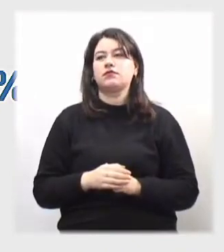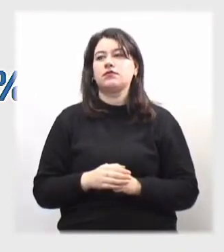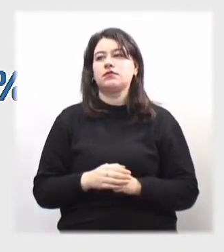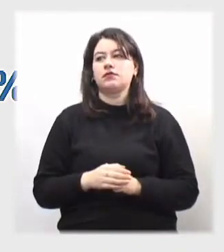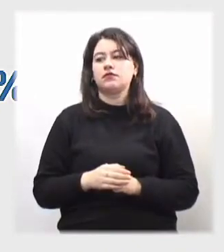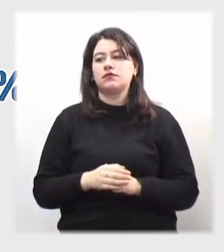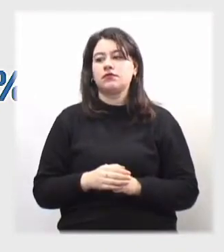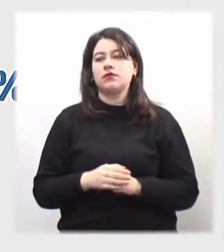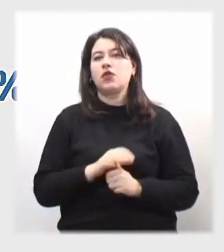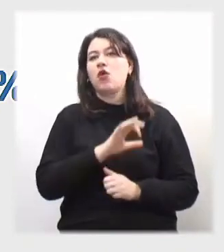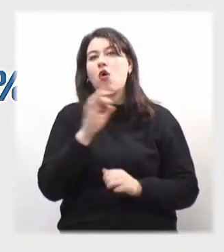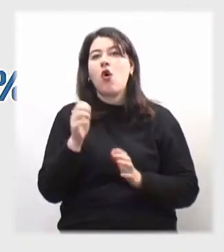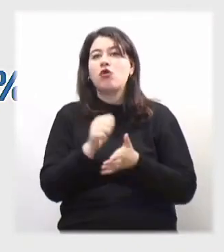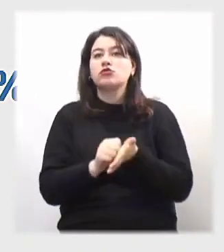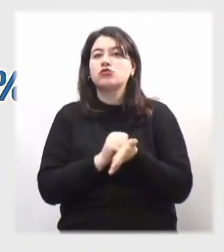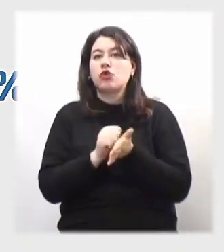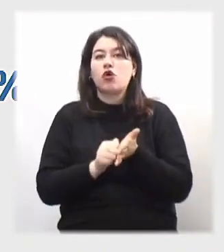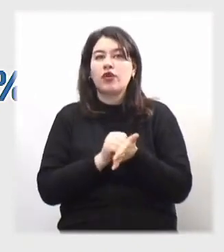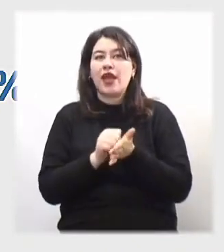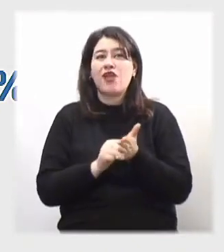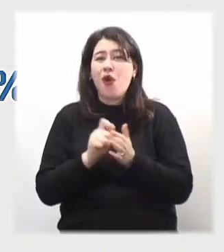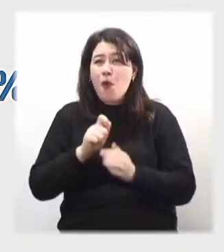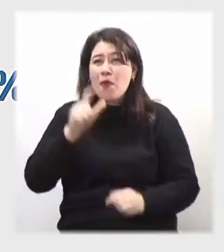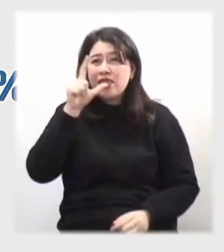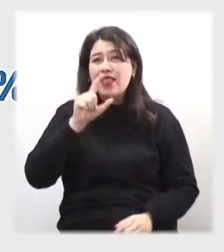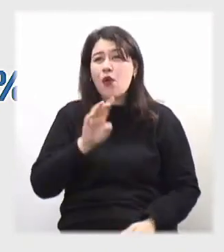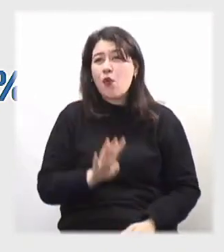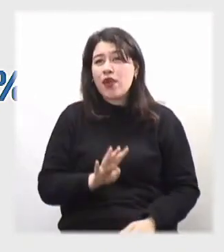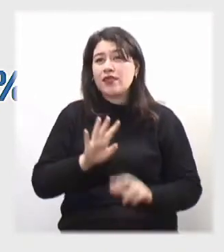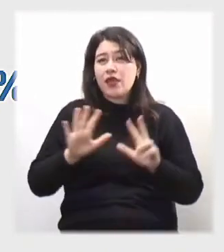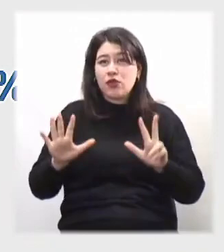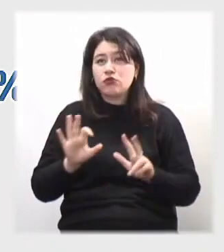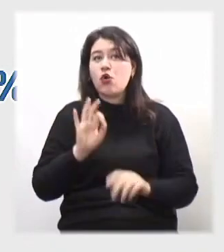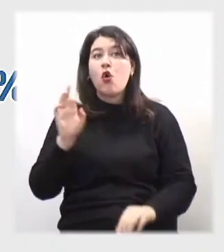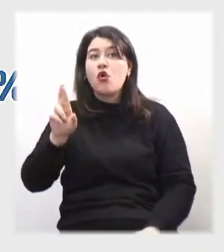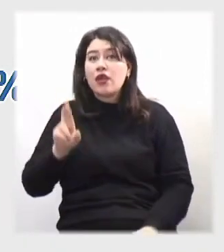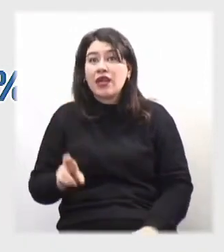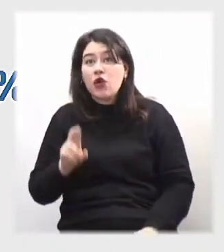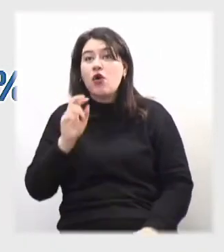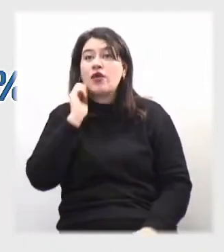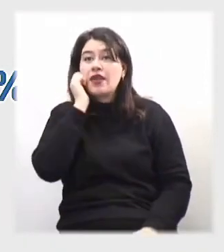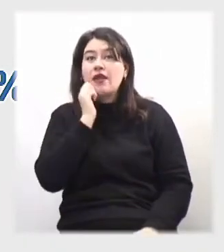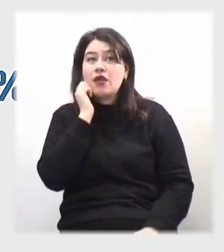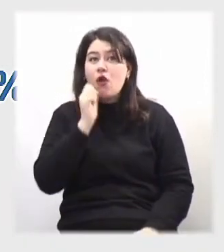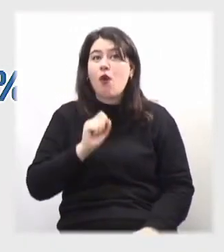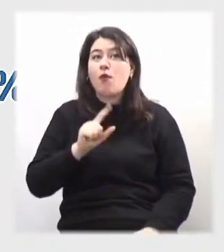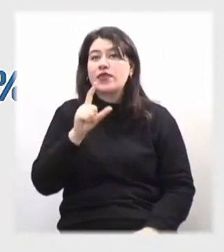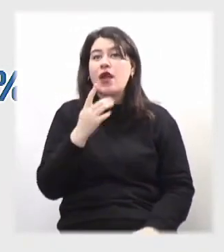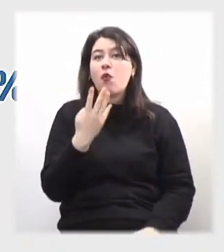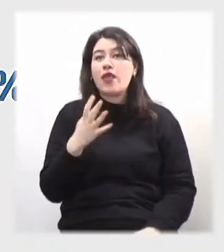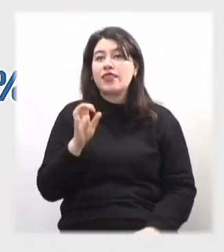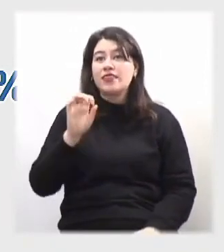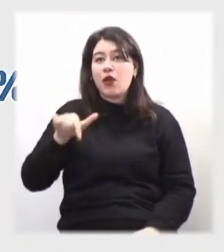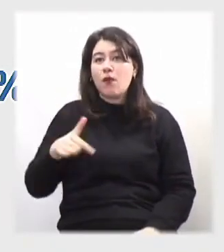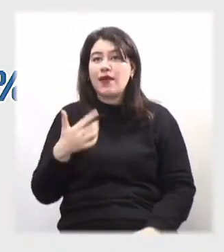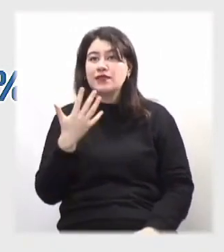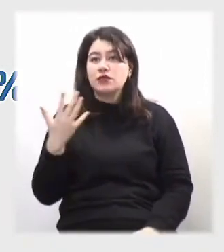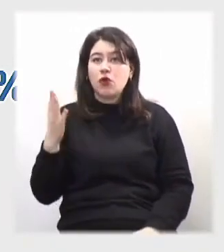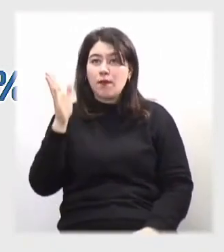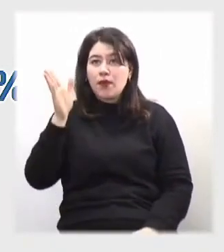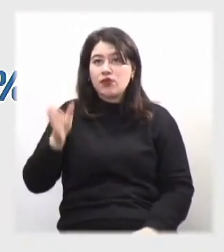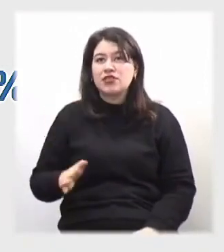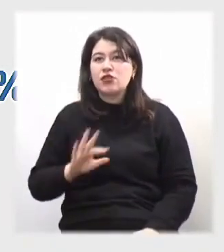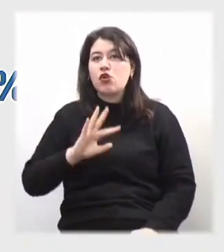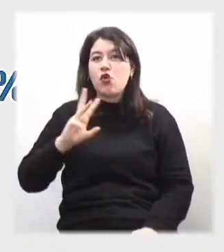o Soriano donde aumentaron un 48 o el departamento de Río negro presidente donde aumentaron un 40,5% los